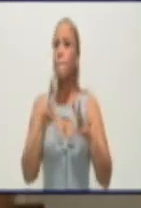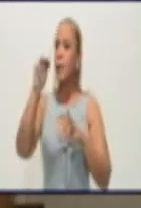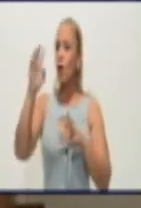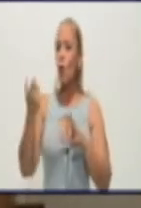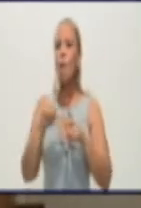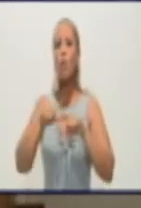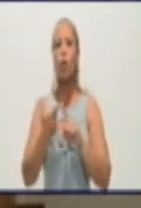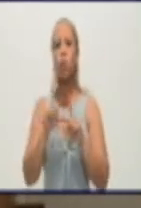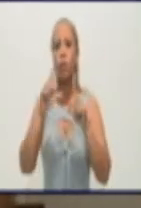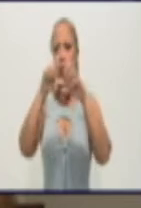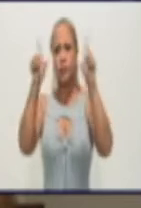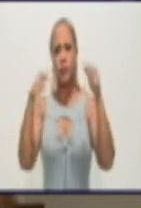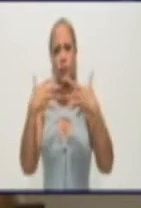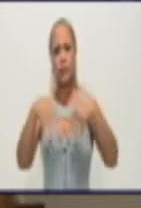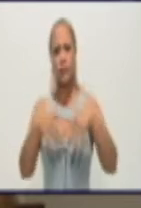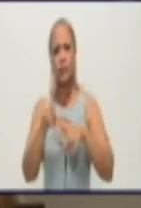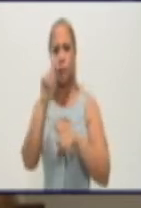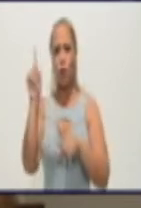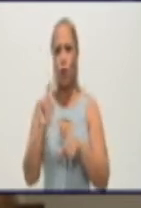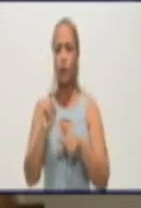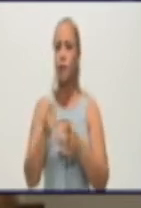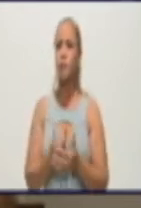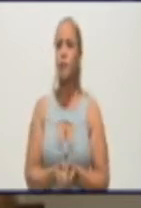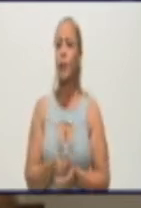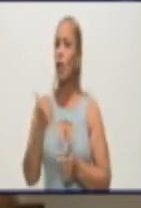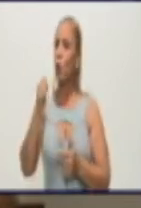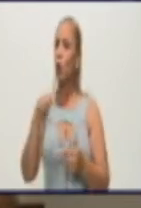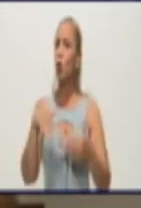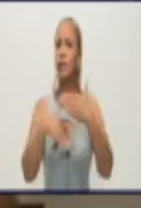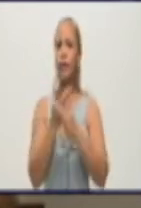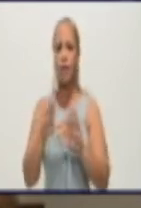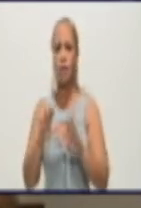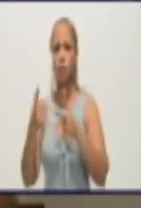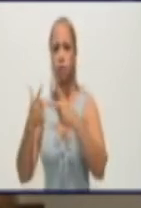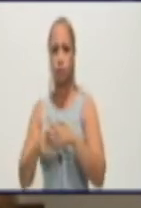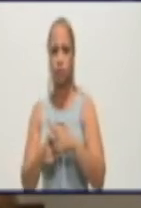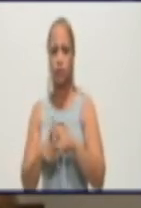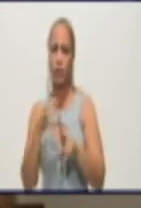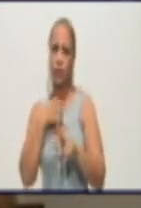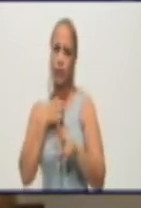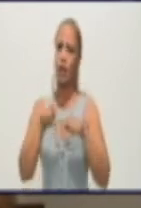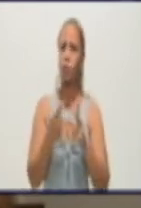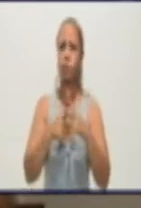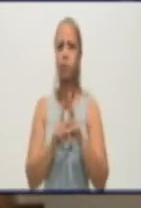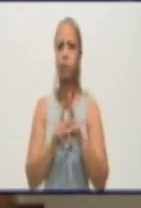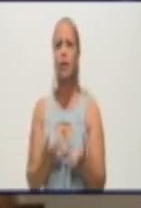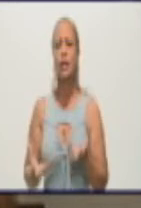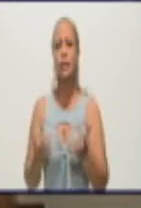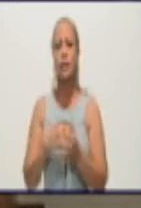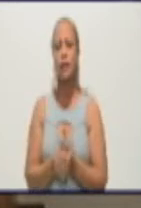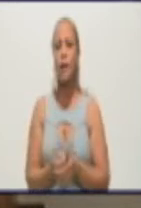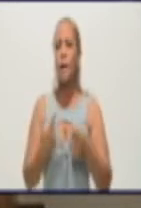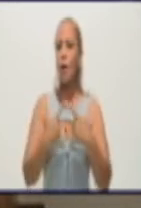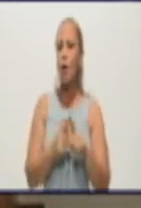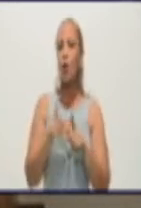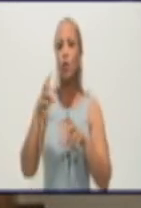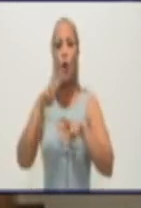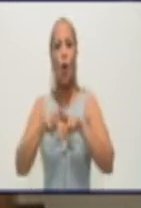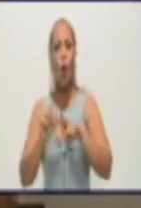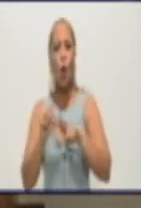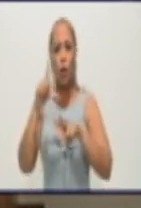fundamental que quite la que ya se explicó que unos diez días talas a la avería que tuvo la caldera efecto tengo que